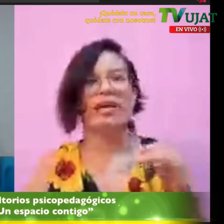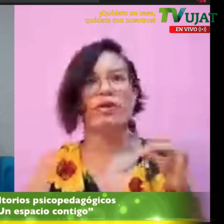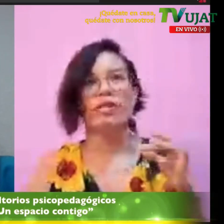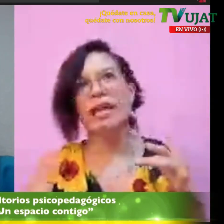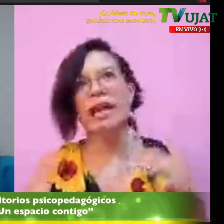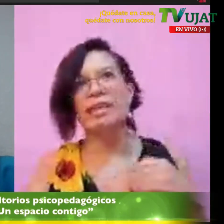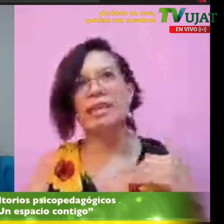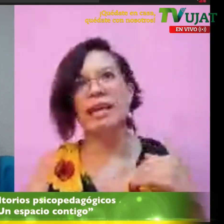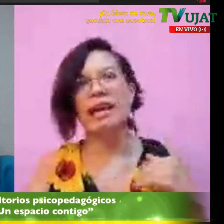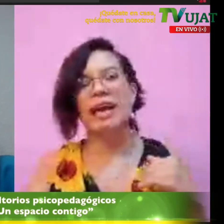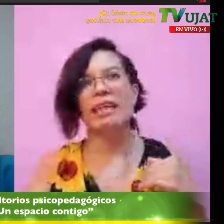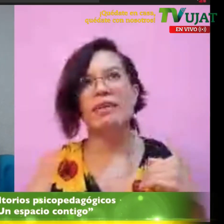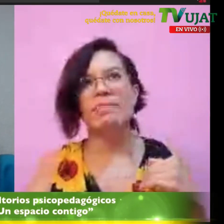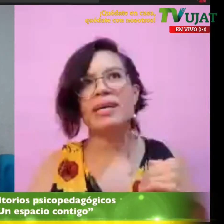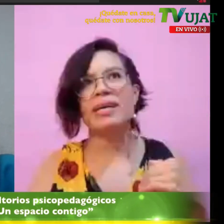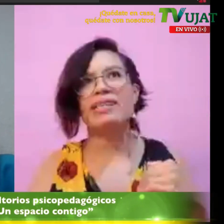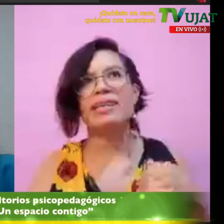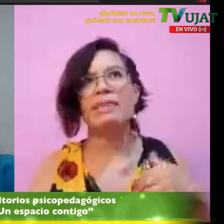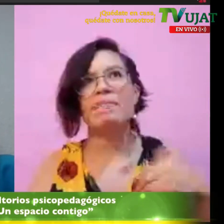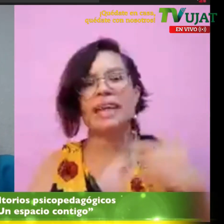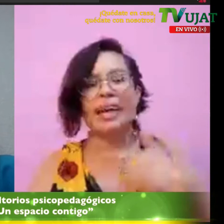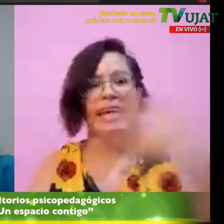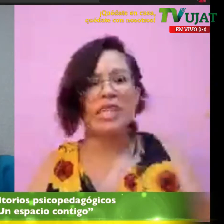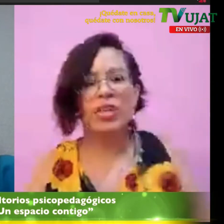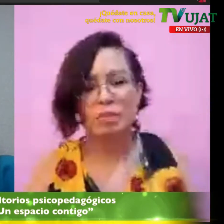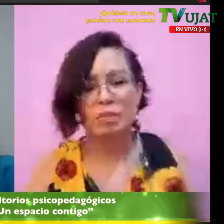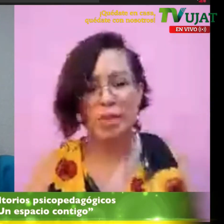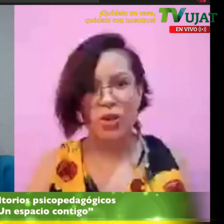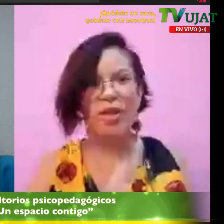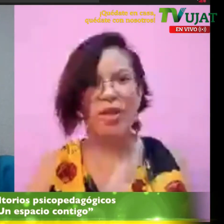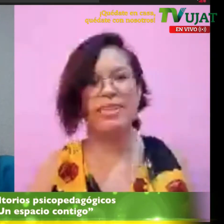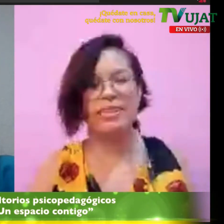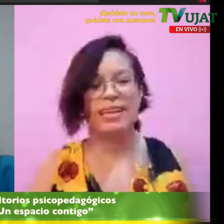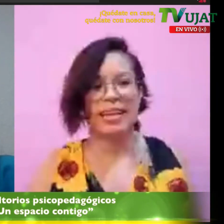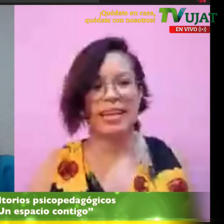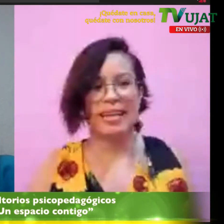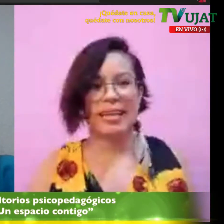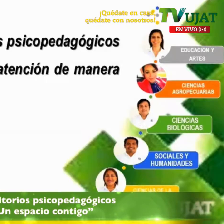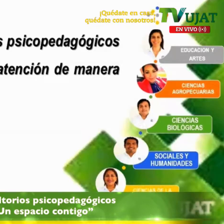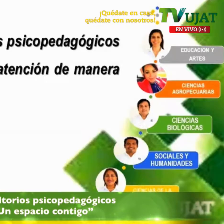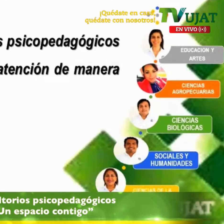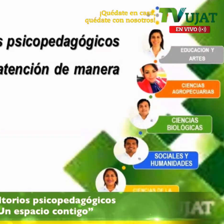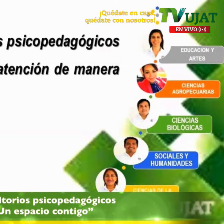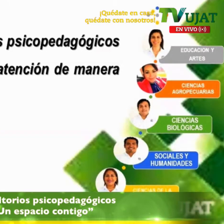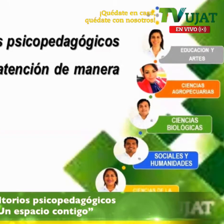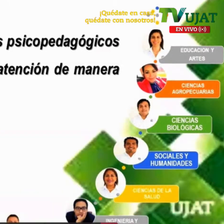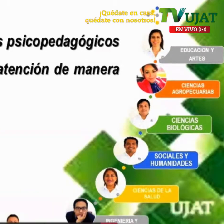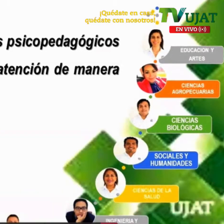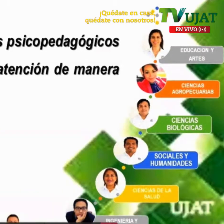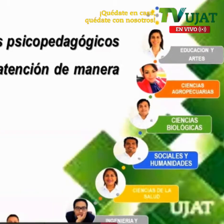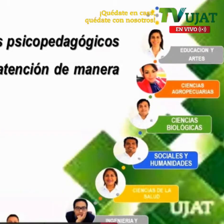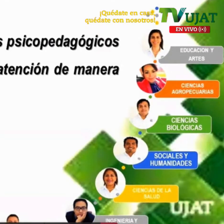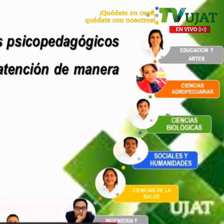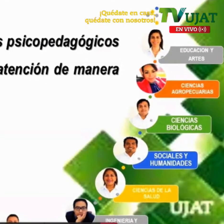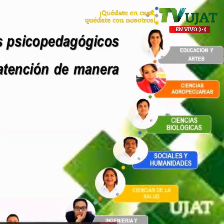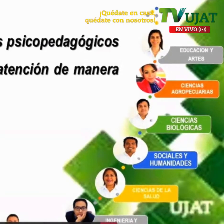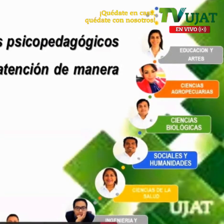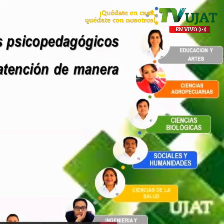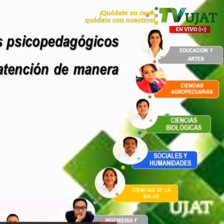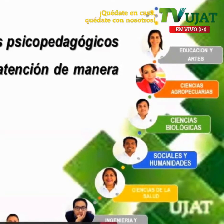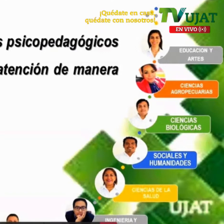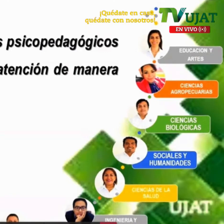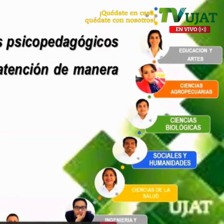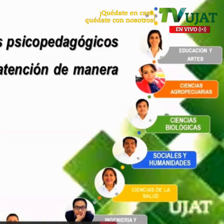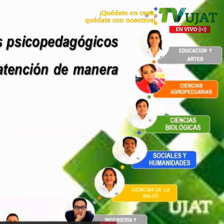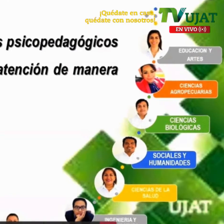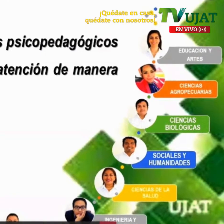y usando las técnicas del batching para aliviar la carga de las labores domésticas. Son recomendaciones de la psicóloga Eugenia